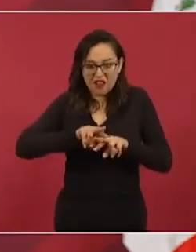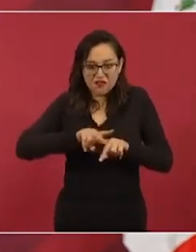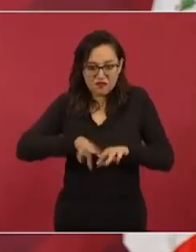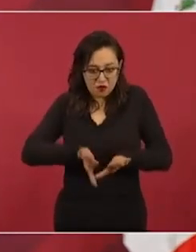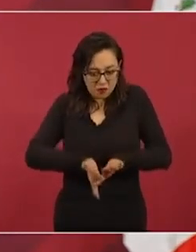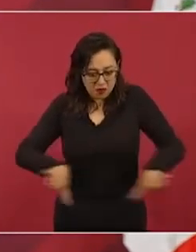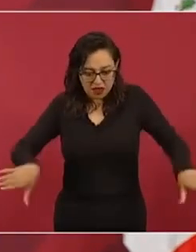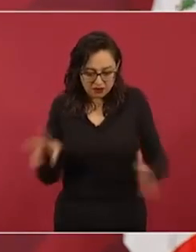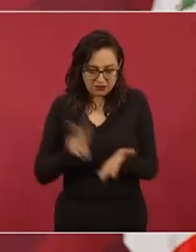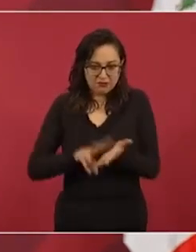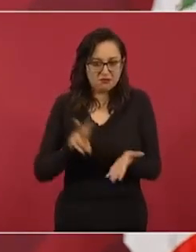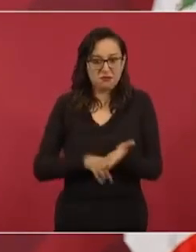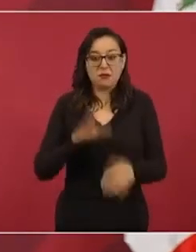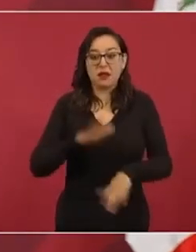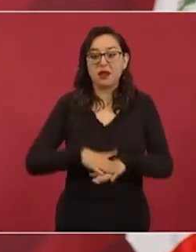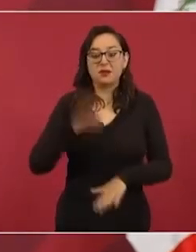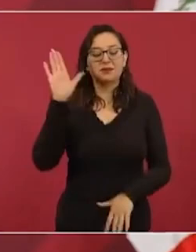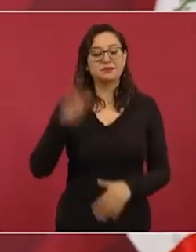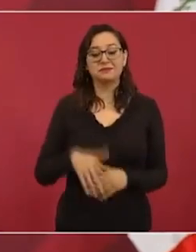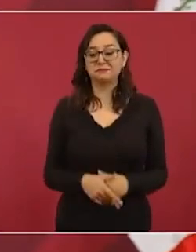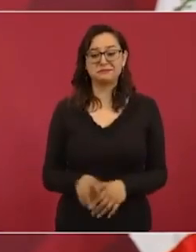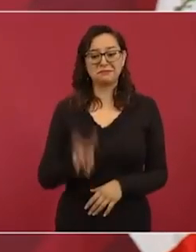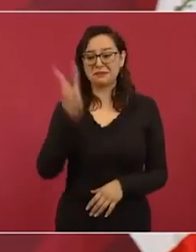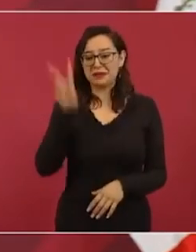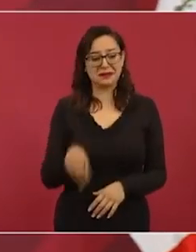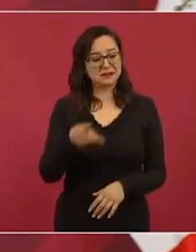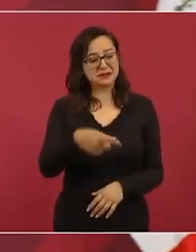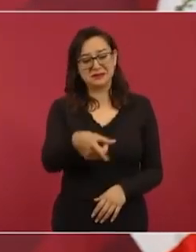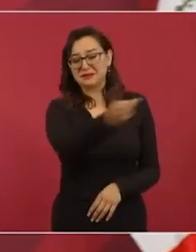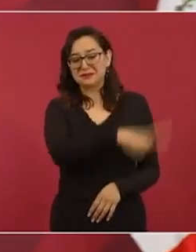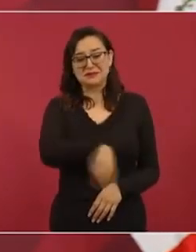Son unos falsarios.